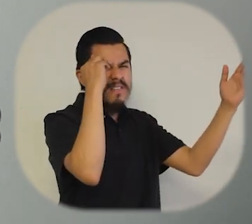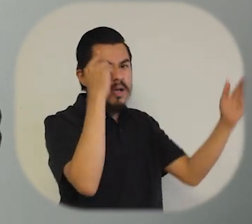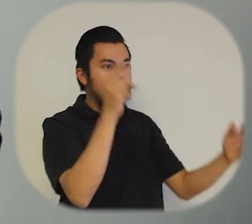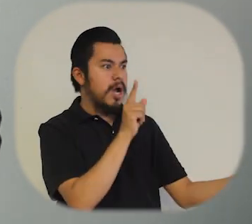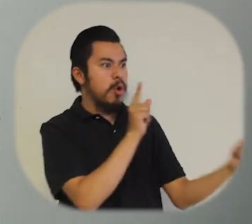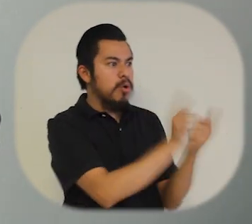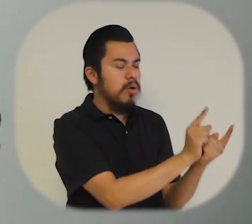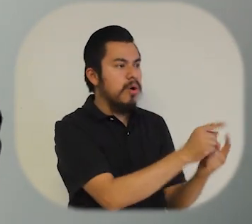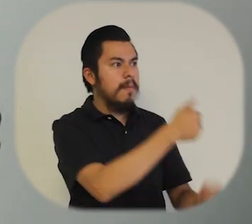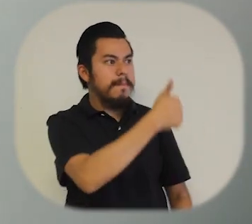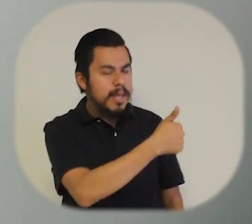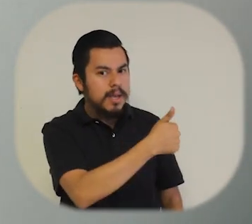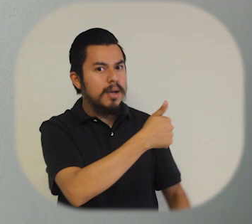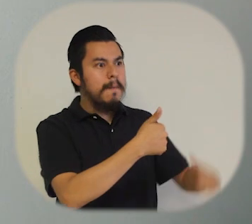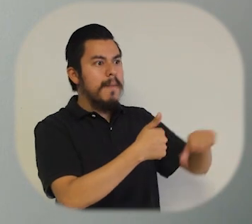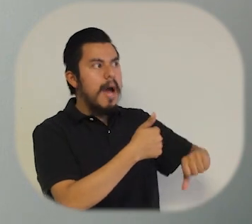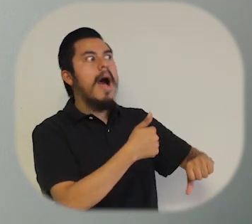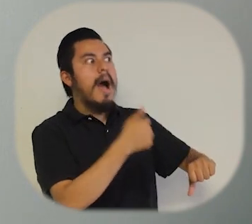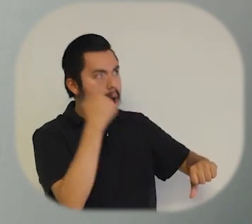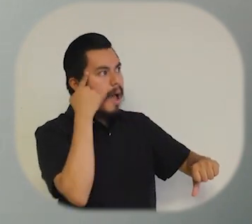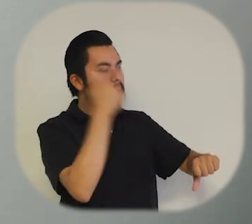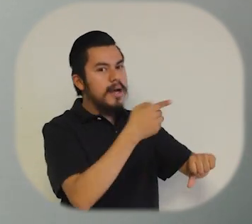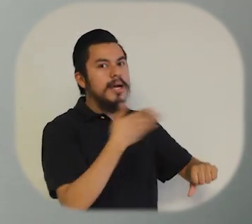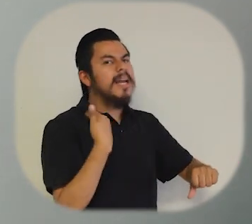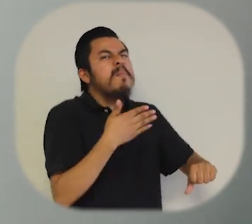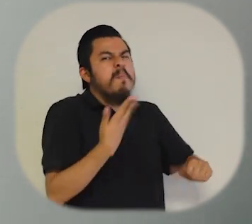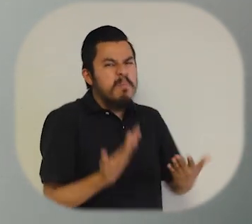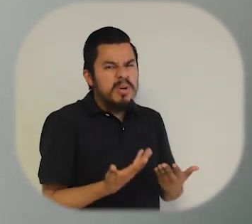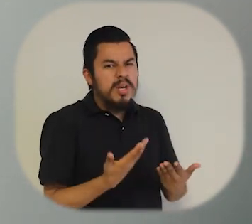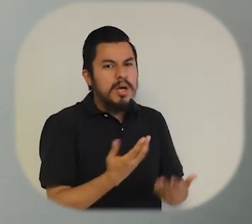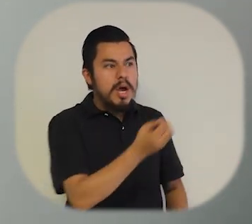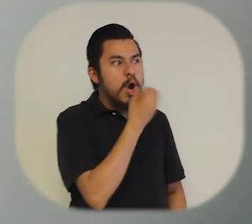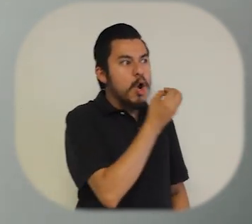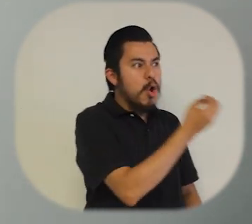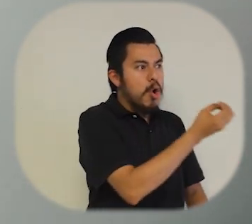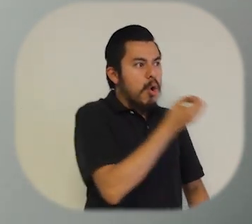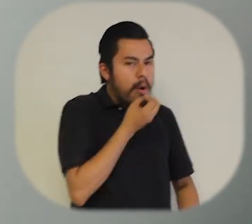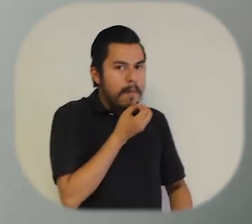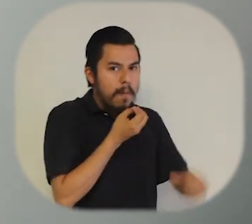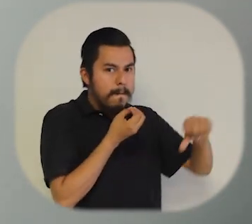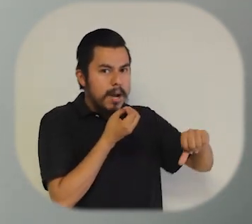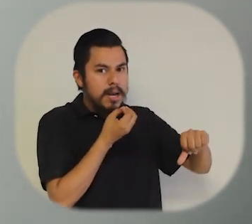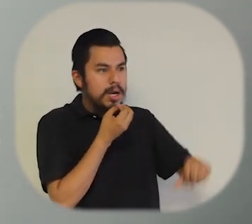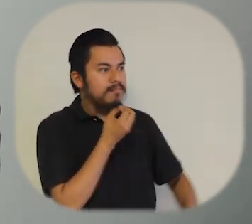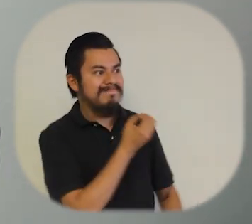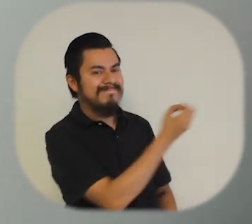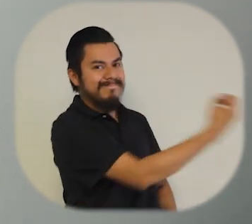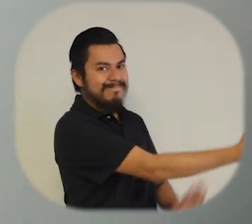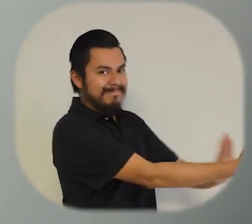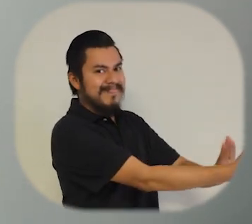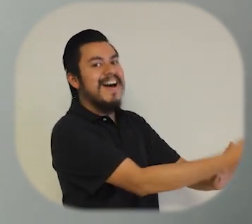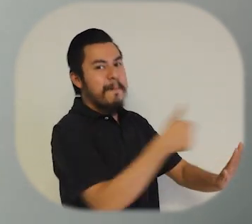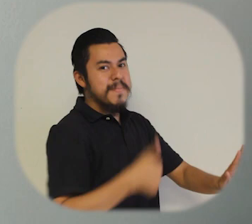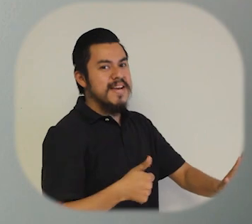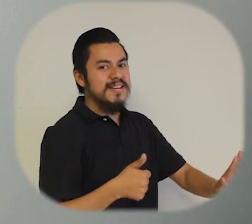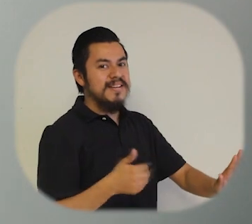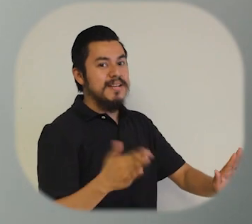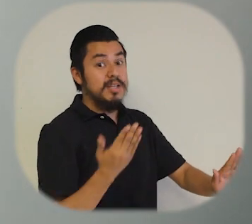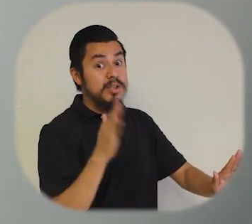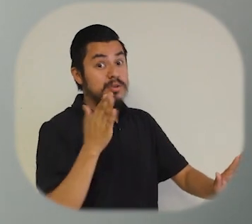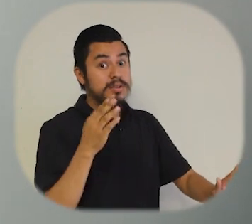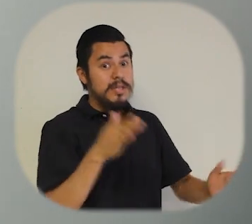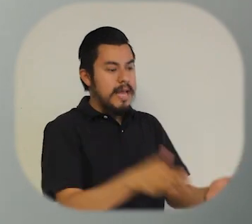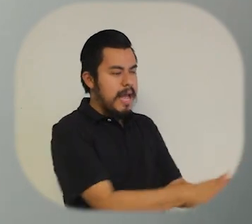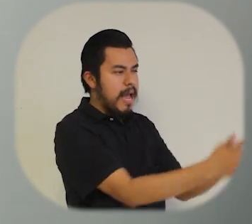permitía conocer el bien y el mal. ¿Qué quiere decir? Viendo este árbol, ellos sabían que comer del árbol era el mal y no comer del árbol era el bien.